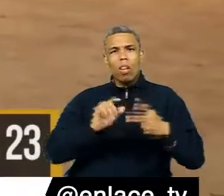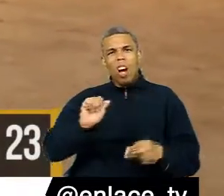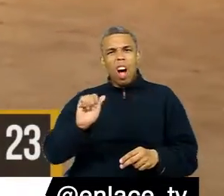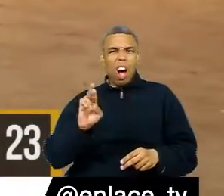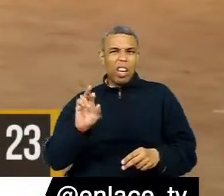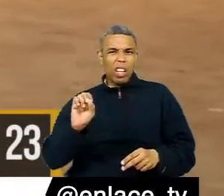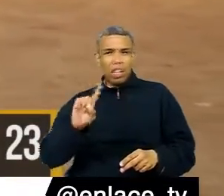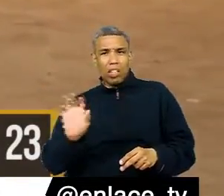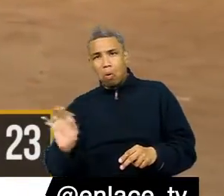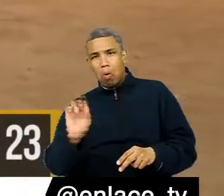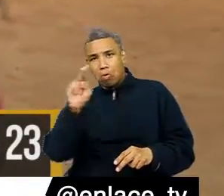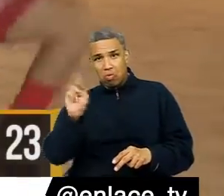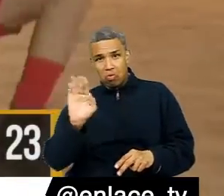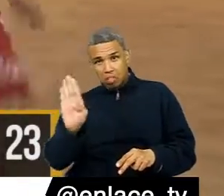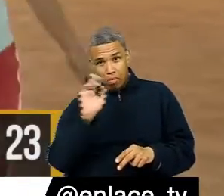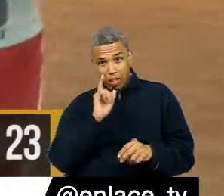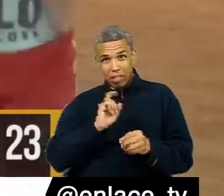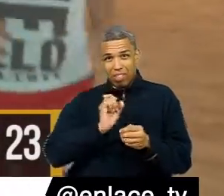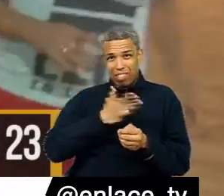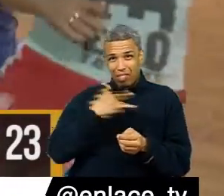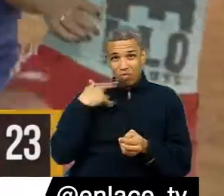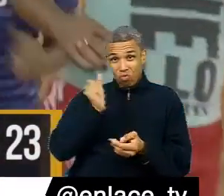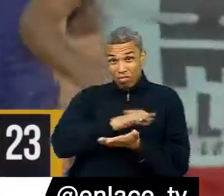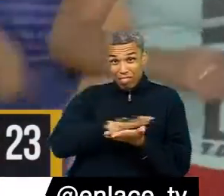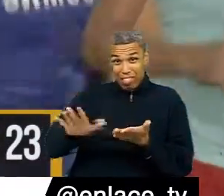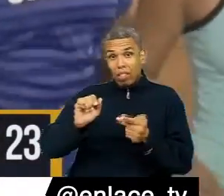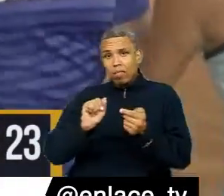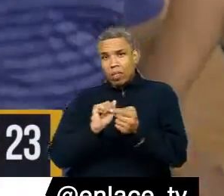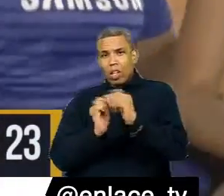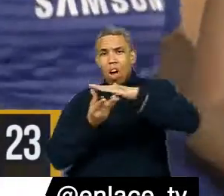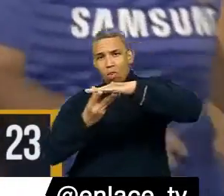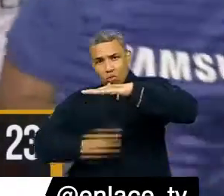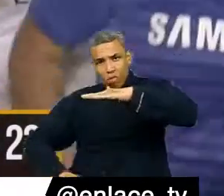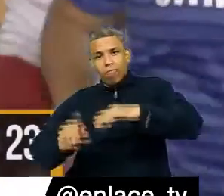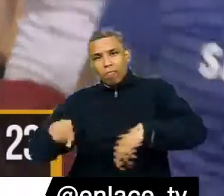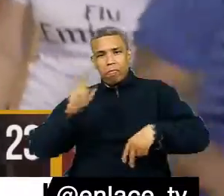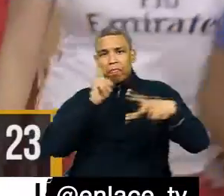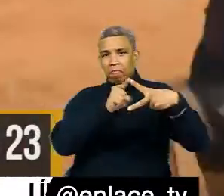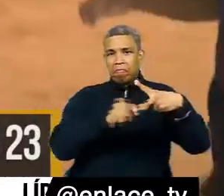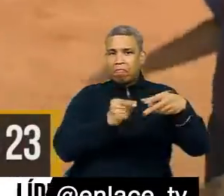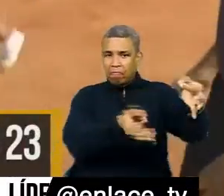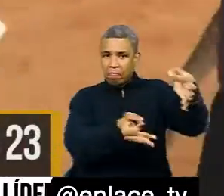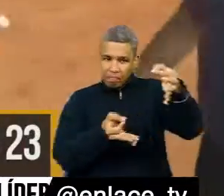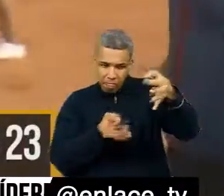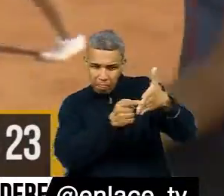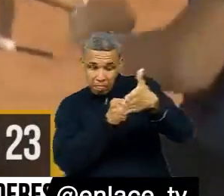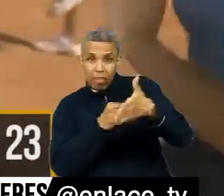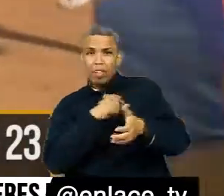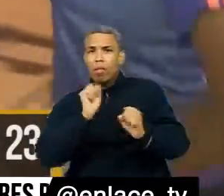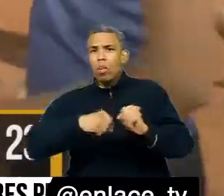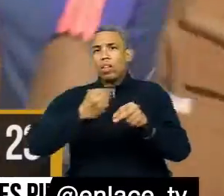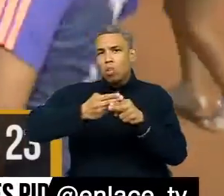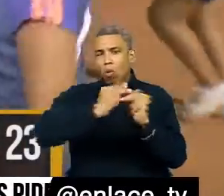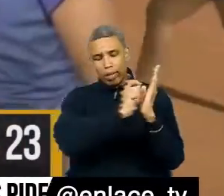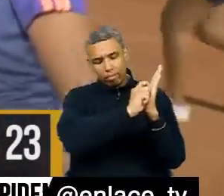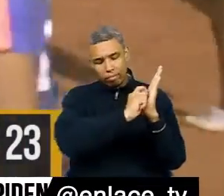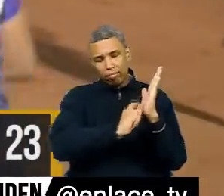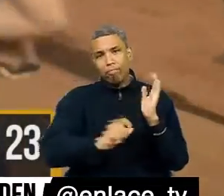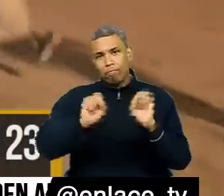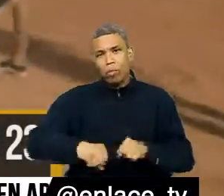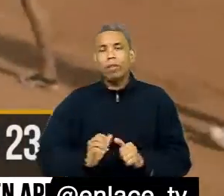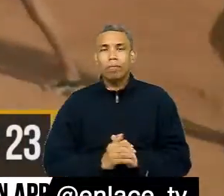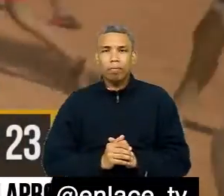ir con ganas de jugar. Y la idea es que toda la Comuna 4 participe en ese evento que pues estamos organizando la parte de asojuntas.